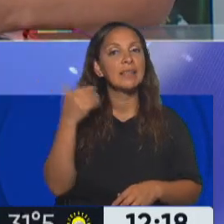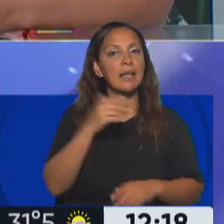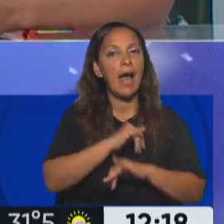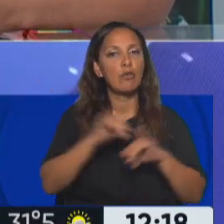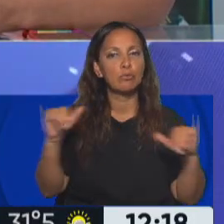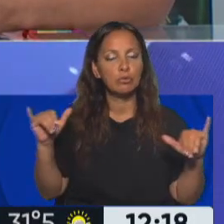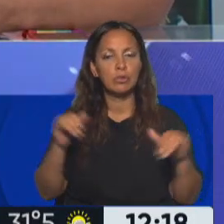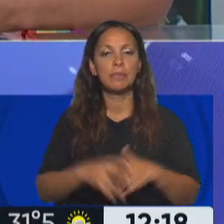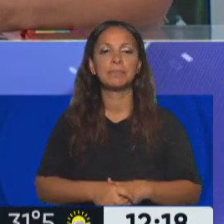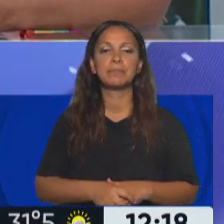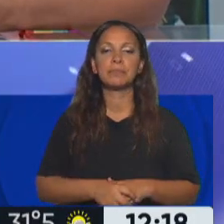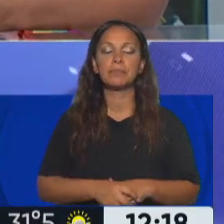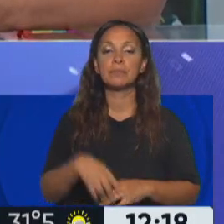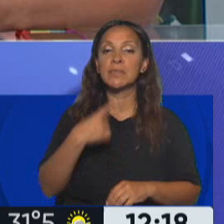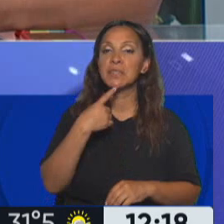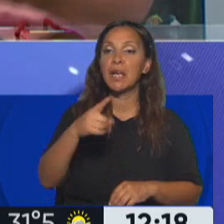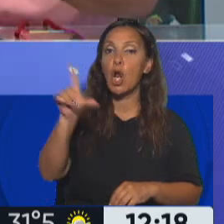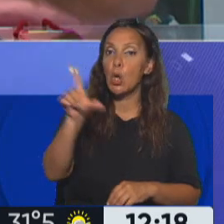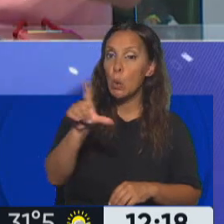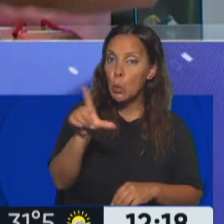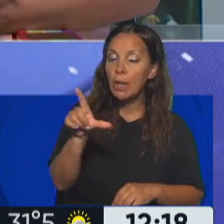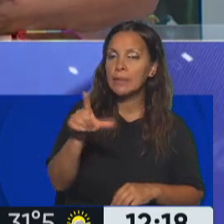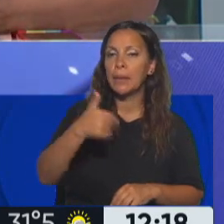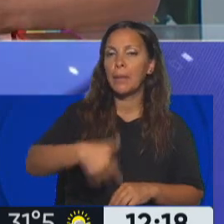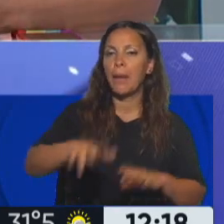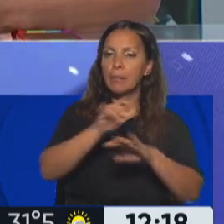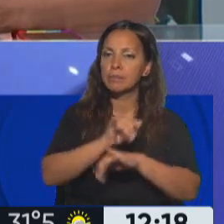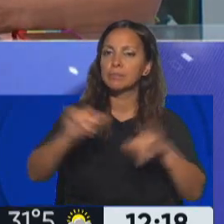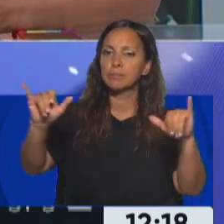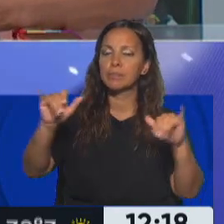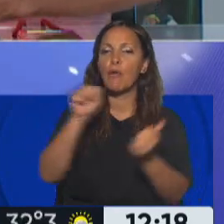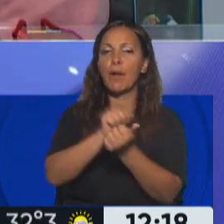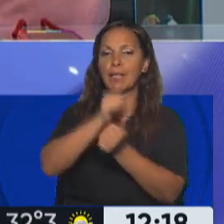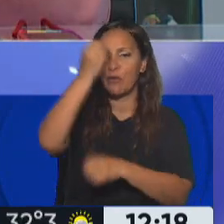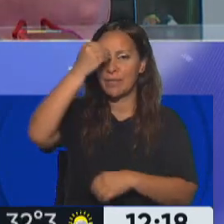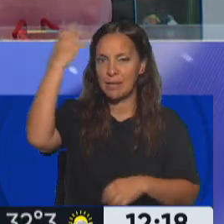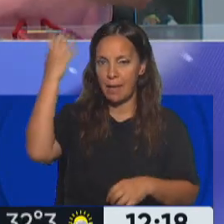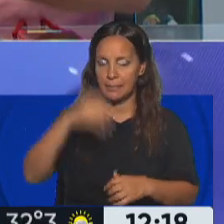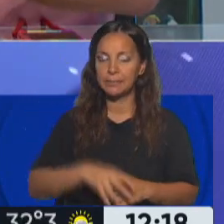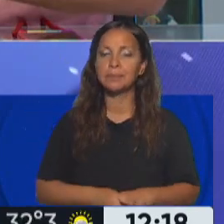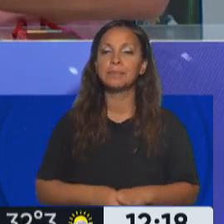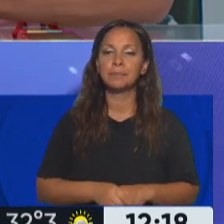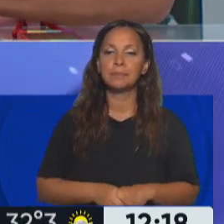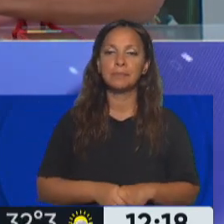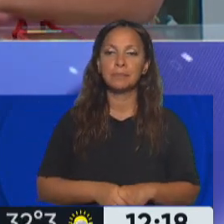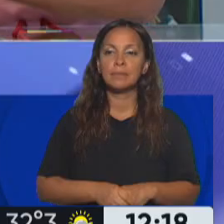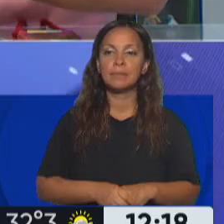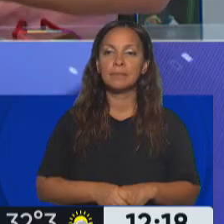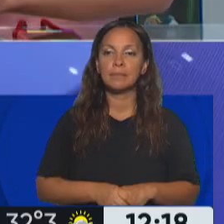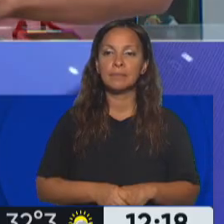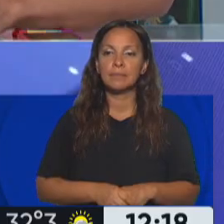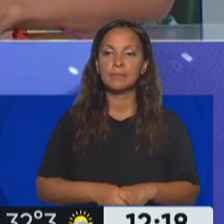recién el productor, que el lunes aparezca este anuncio en el boletín oficial, o sea, que se oficialice, que ya sea